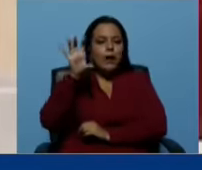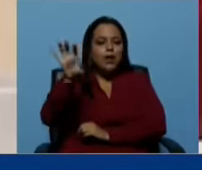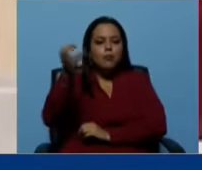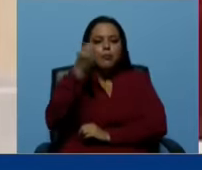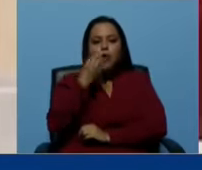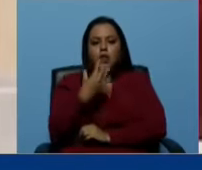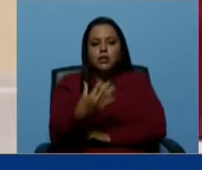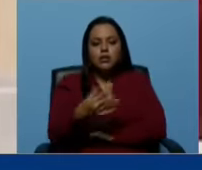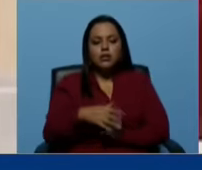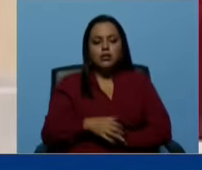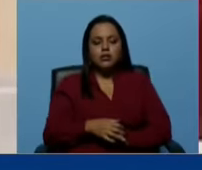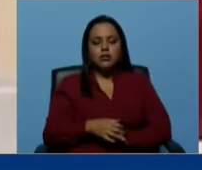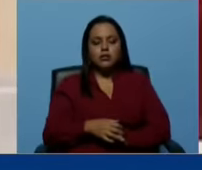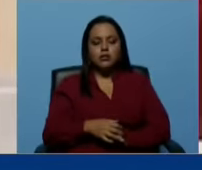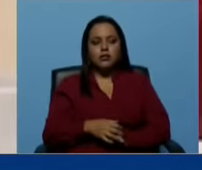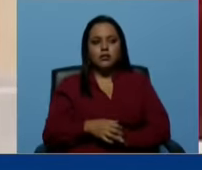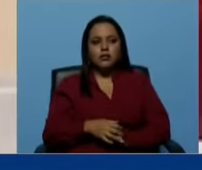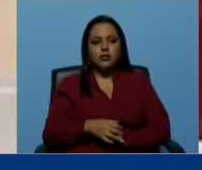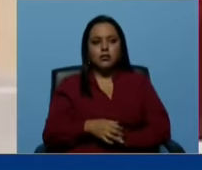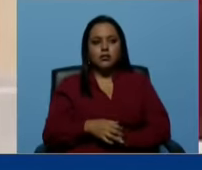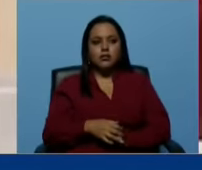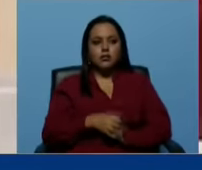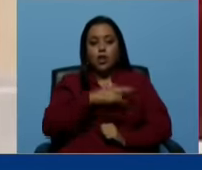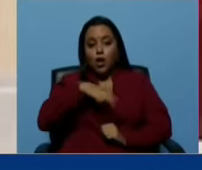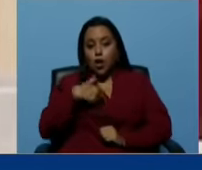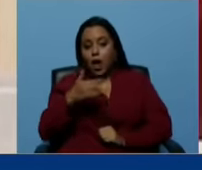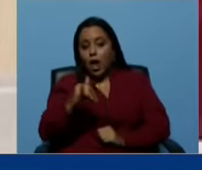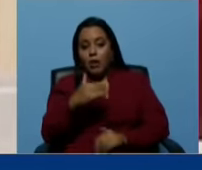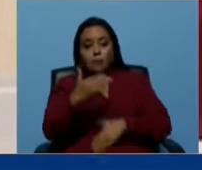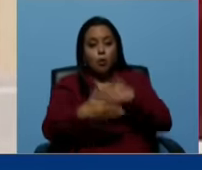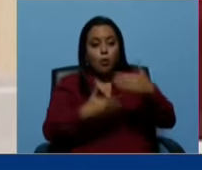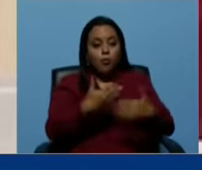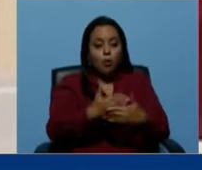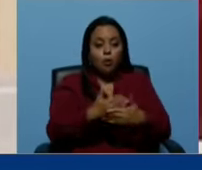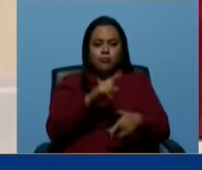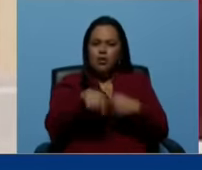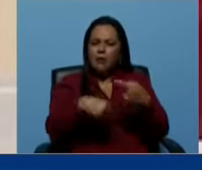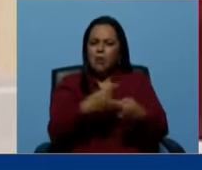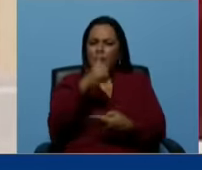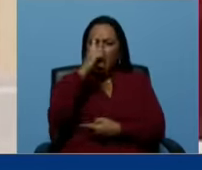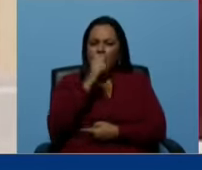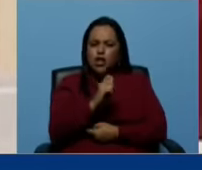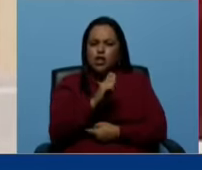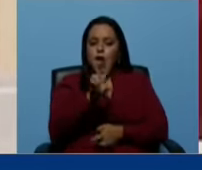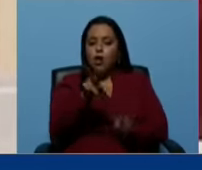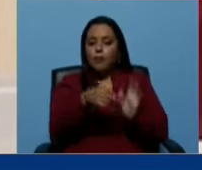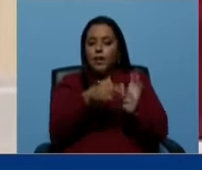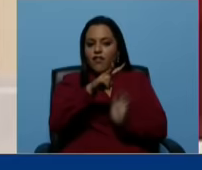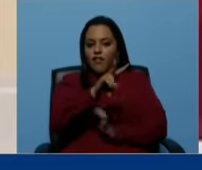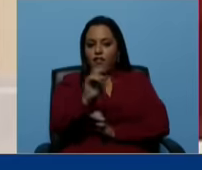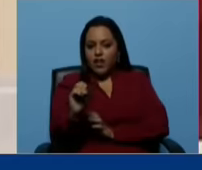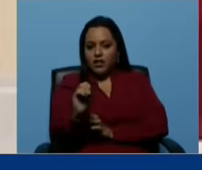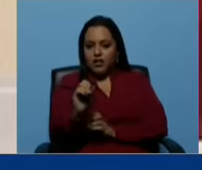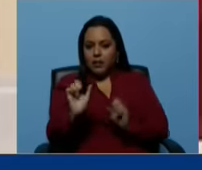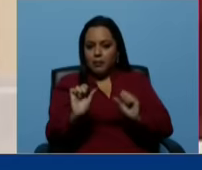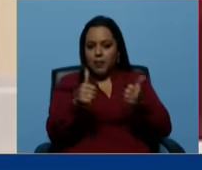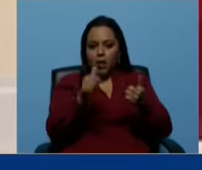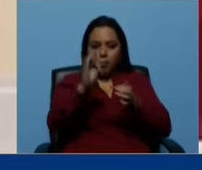bonito. Y fuimos reconquistando, sobre todo después del año 20, que llegó la